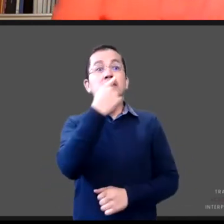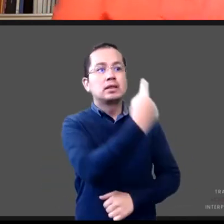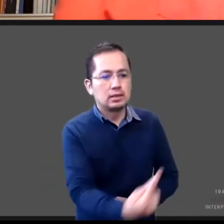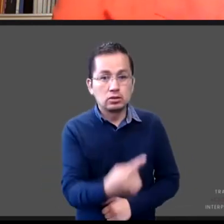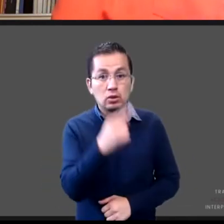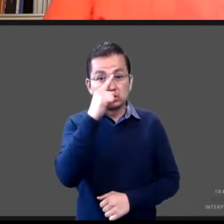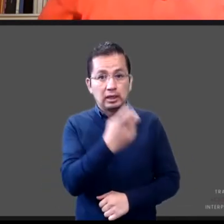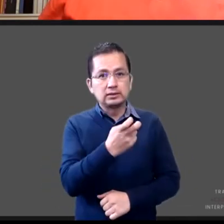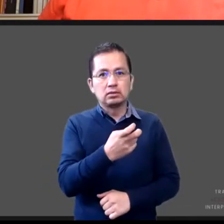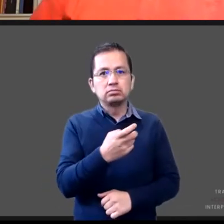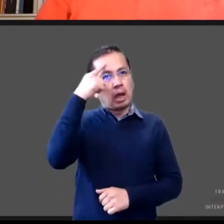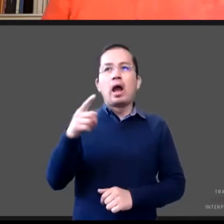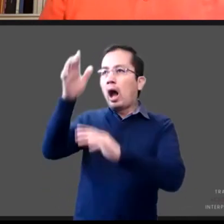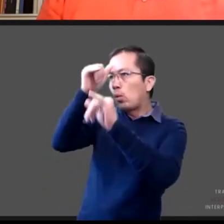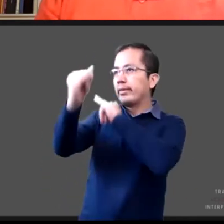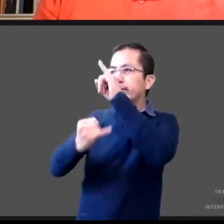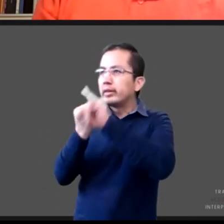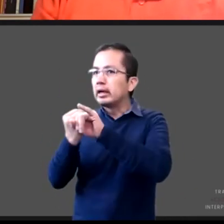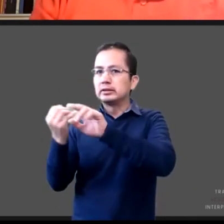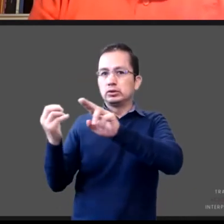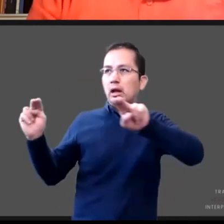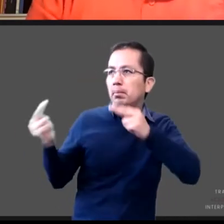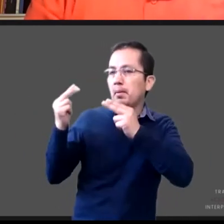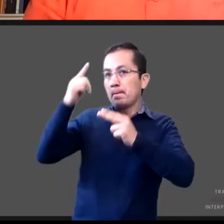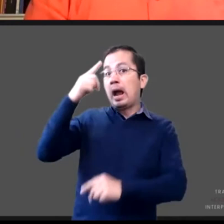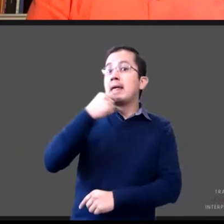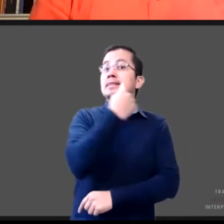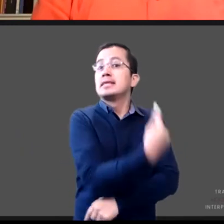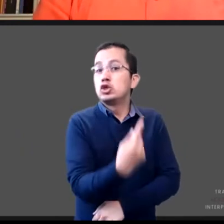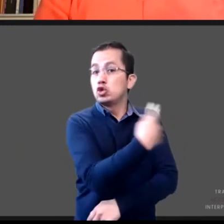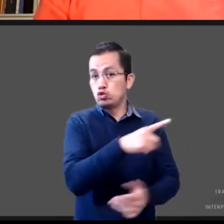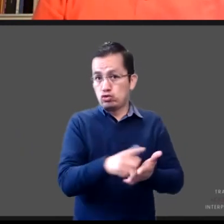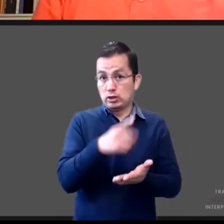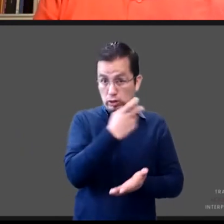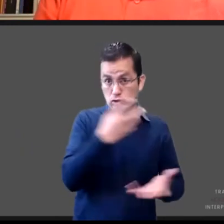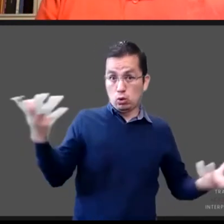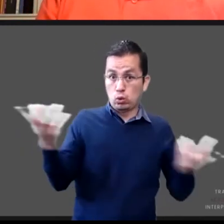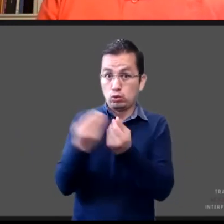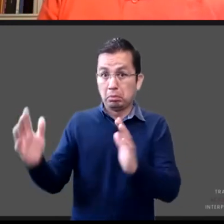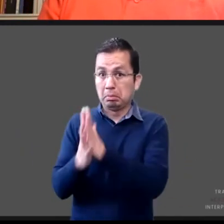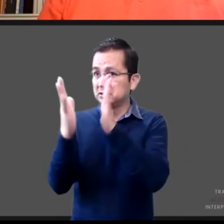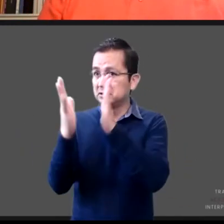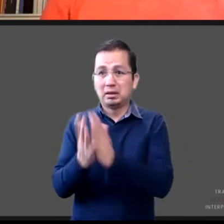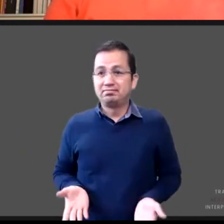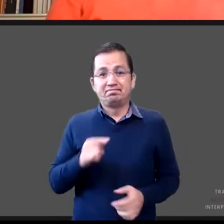que no participaron, digamos de manera activa, quienes son los recipiendarios de estos derechos,